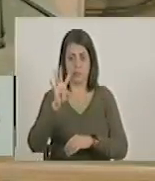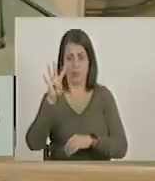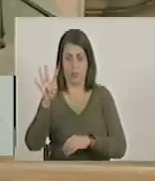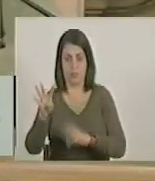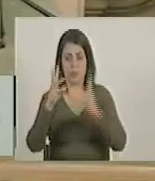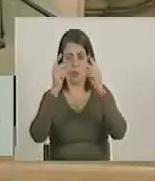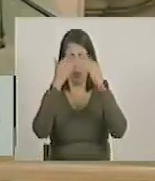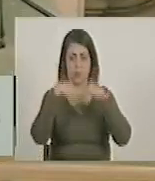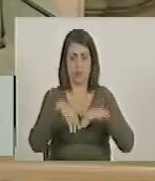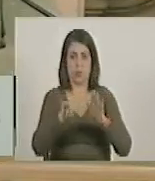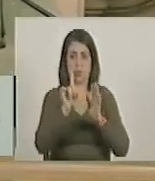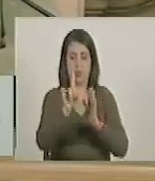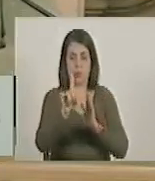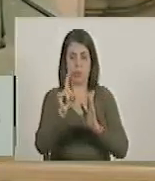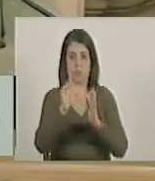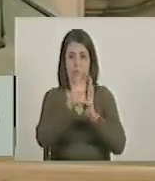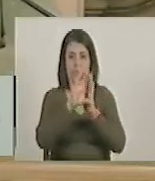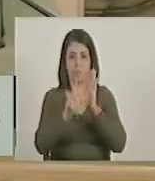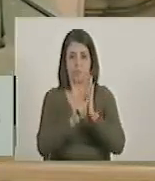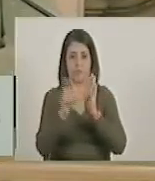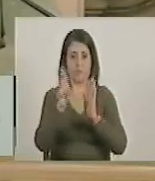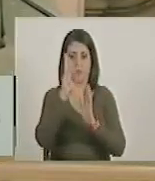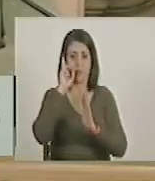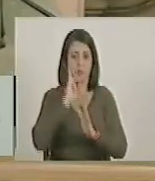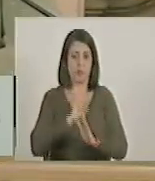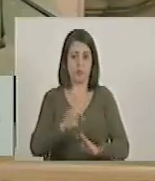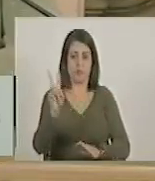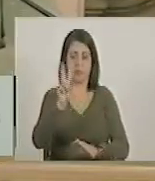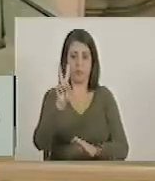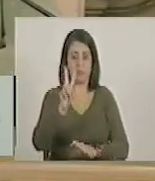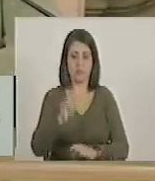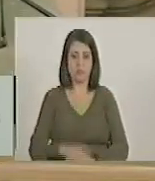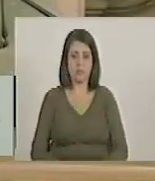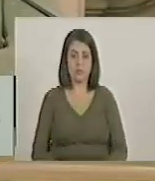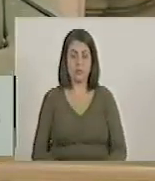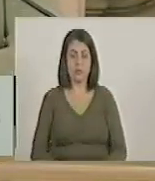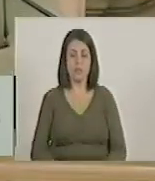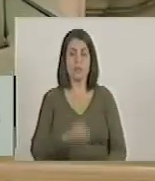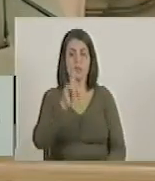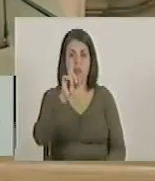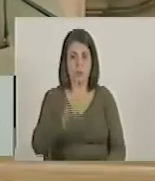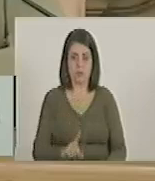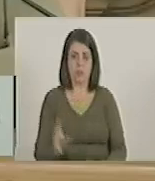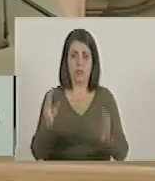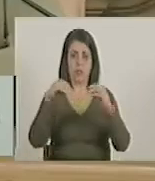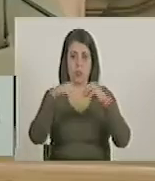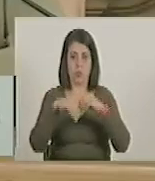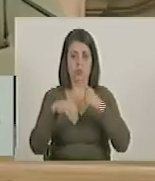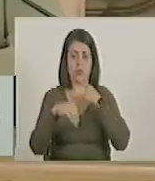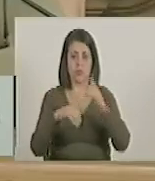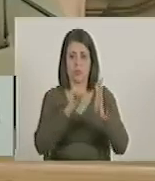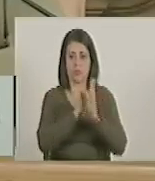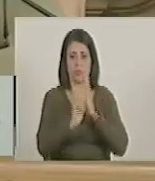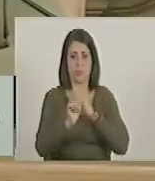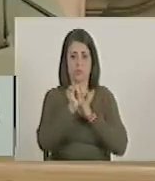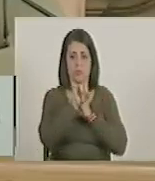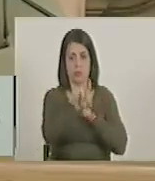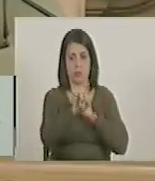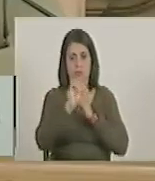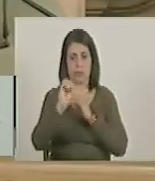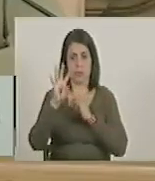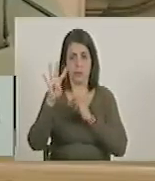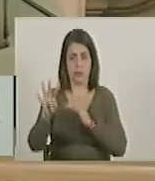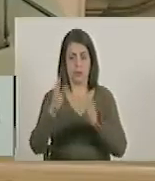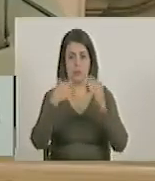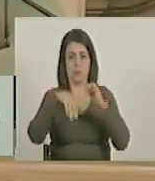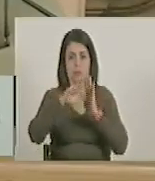204, numeral 1, de la Constitución de la República Bolivariana de Venezuela, en concordancia con el artículo